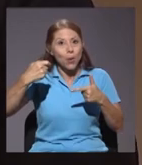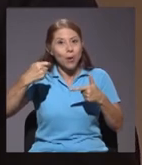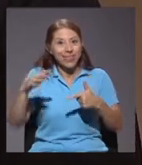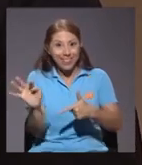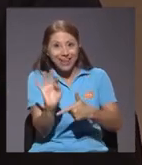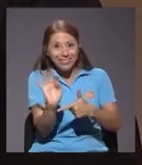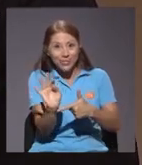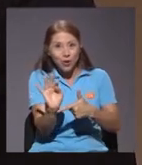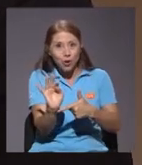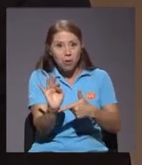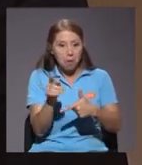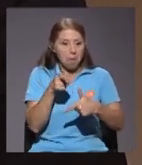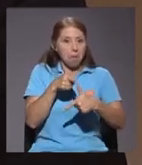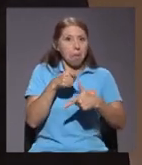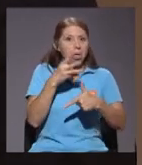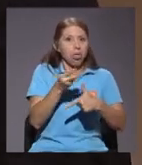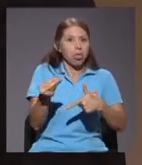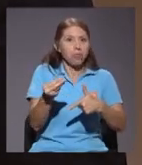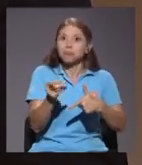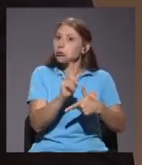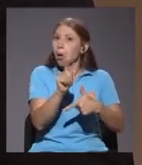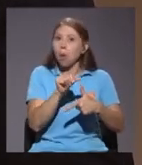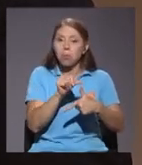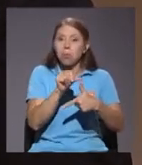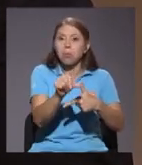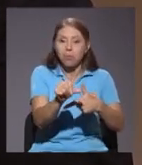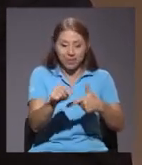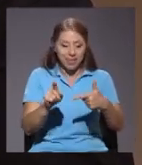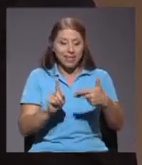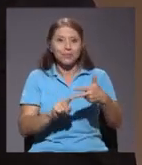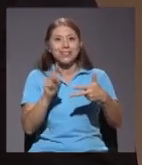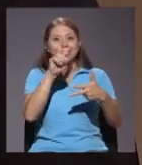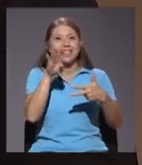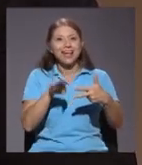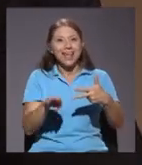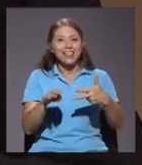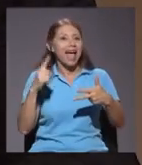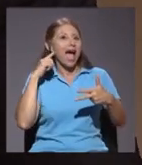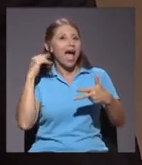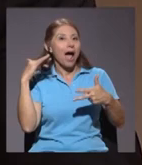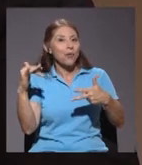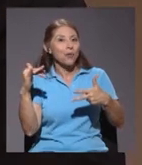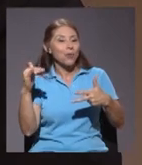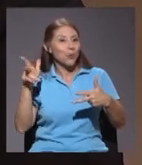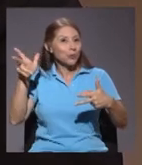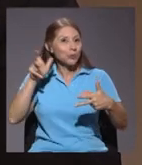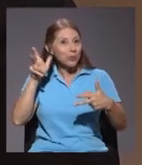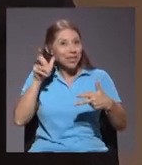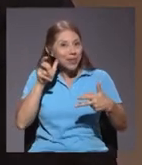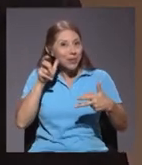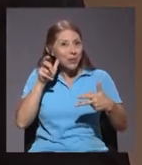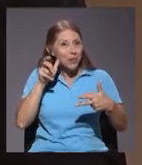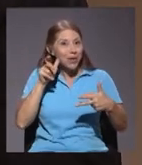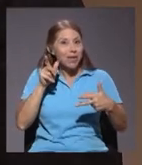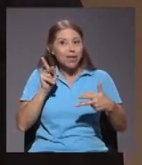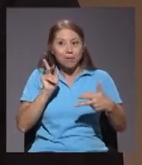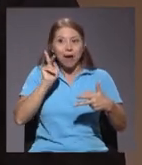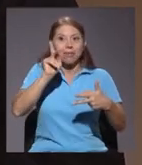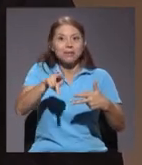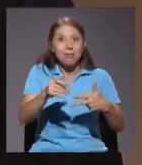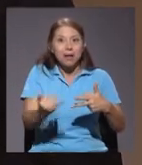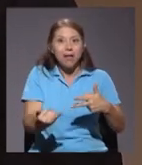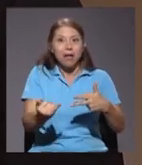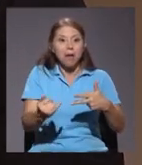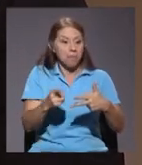desaparece después confluye internet que te da audio te a sonido pero también te da la oportunidad de participar inmediatamente y resulta que la radio tampoco